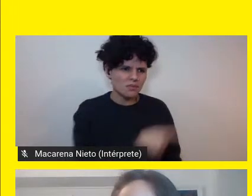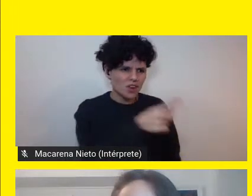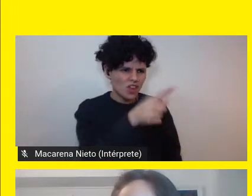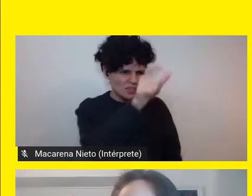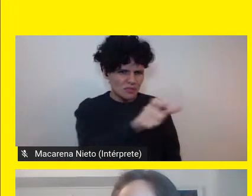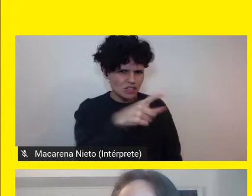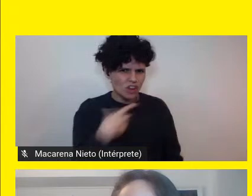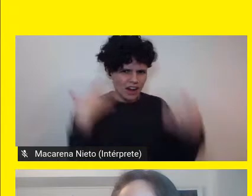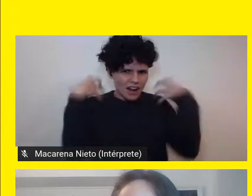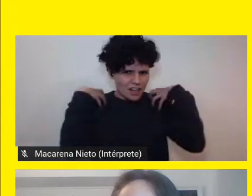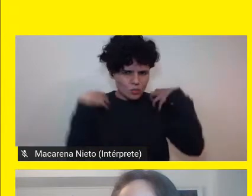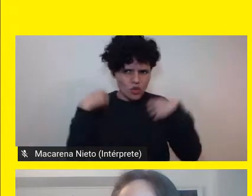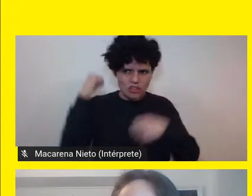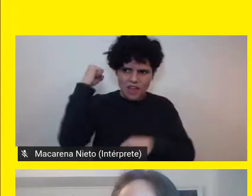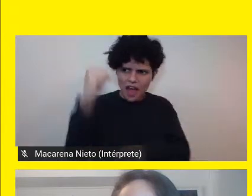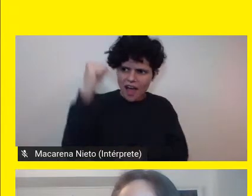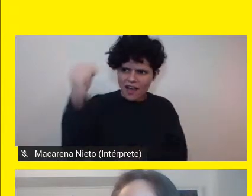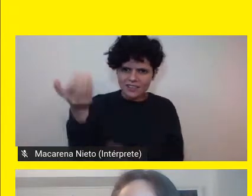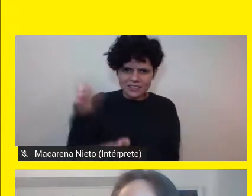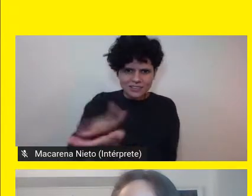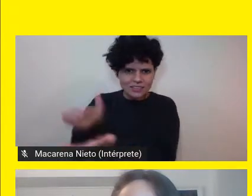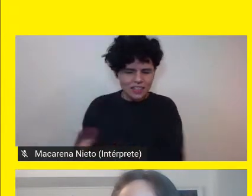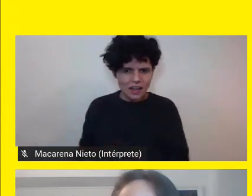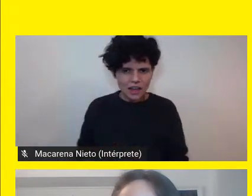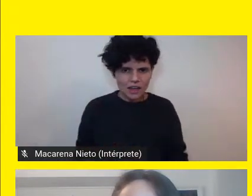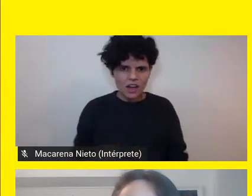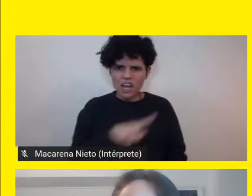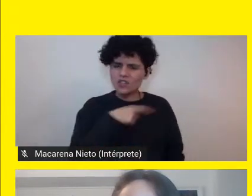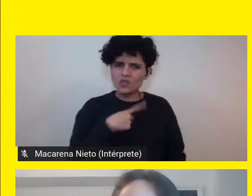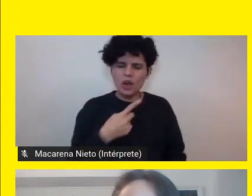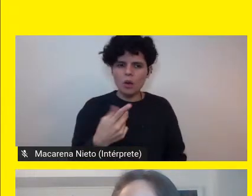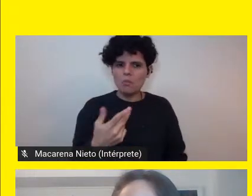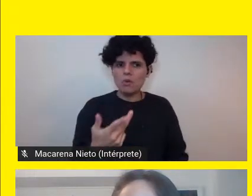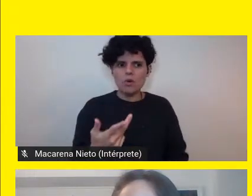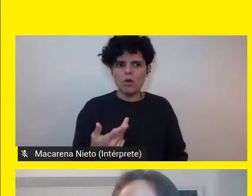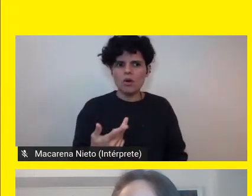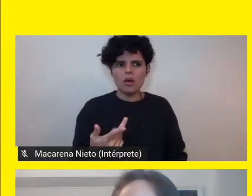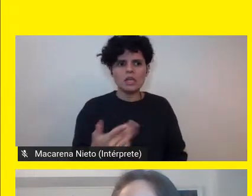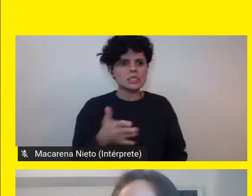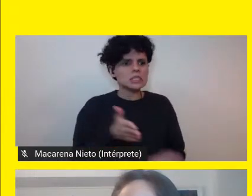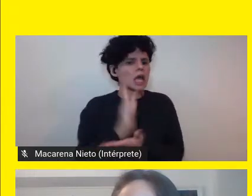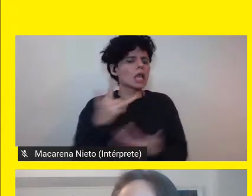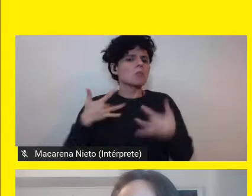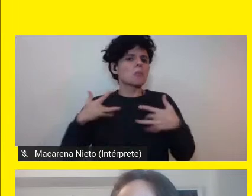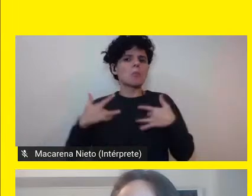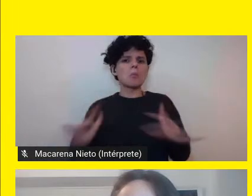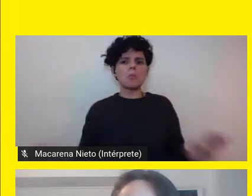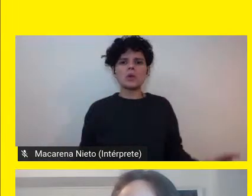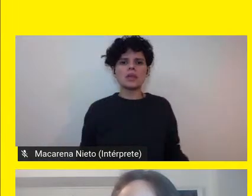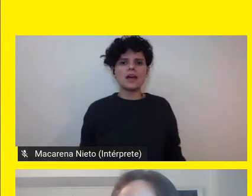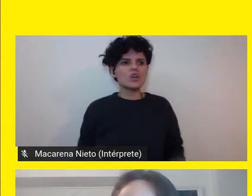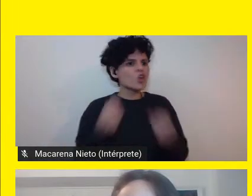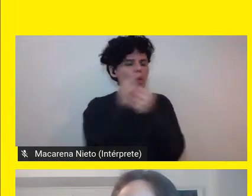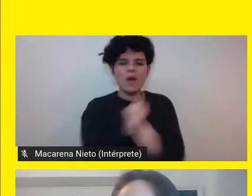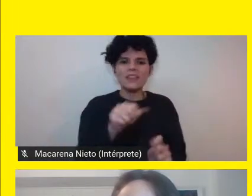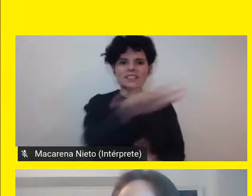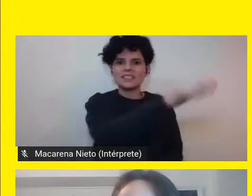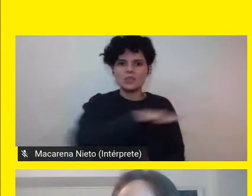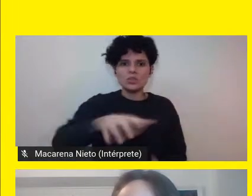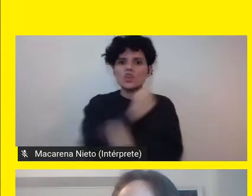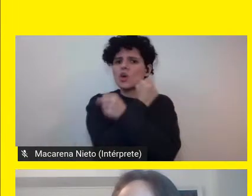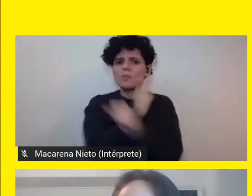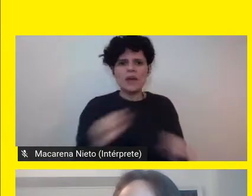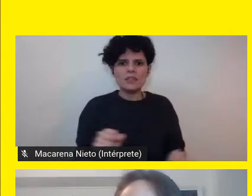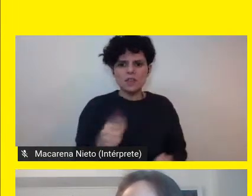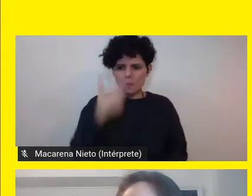sea, eso es más humillación y eso es más impunidad. Esta situación no se puede dar, no, menos de un